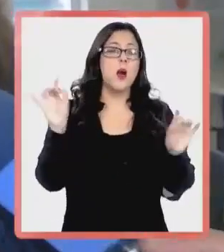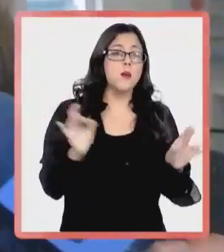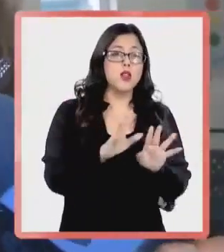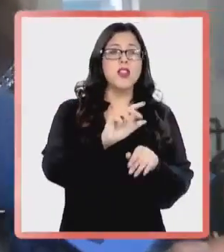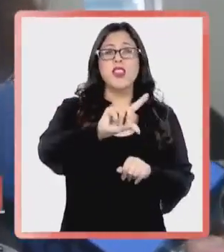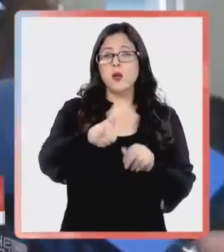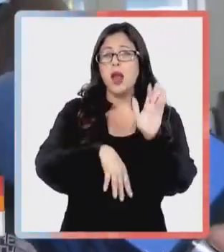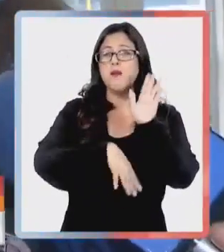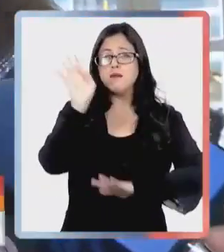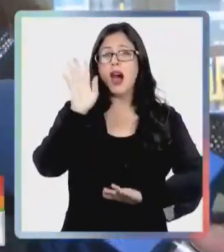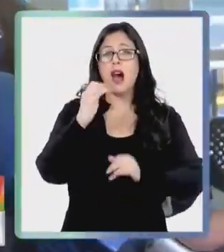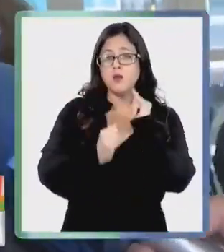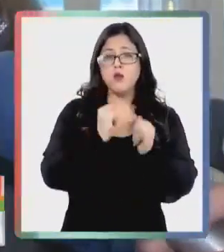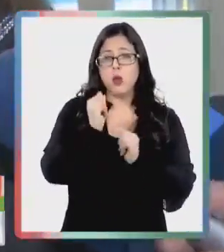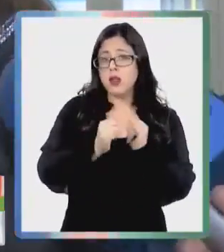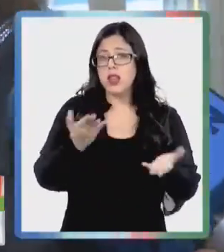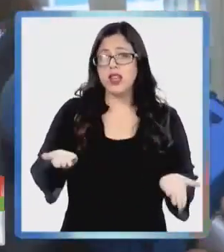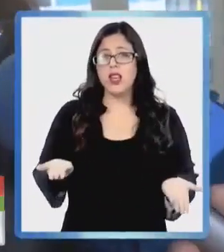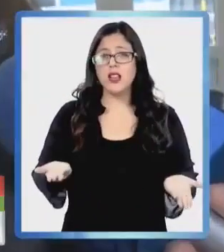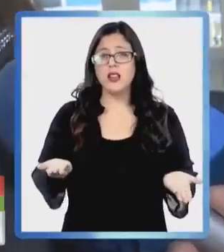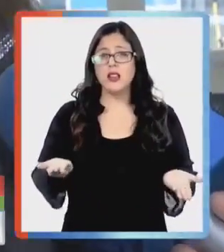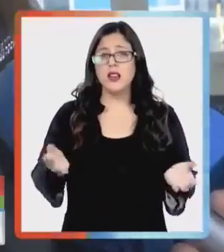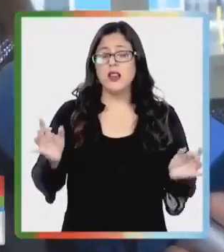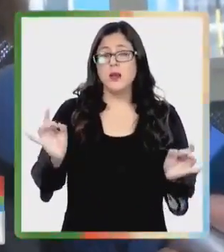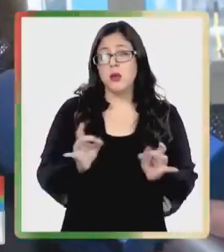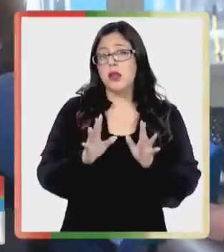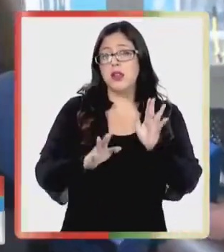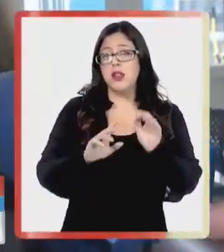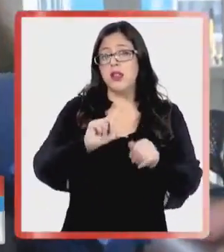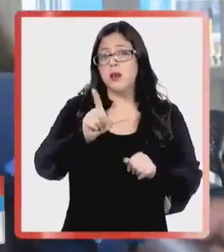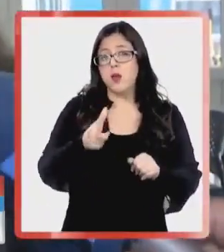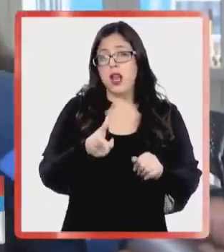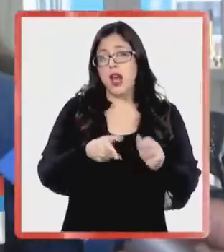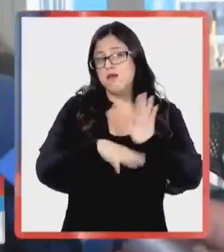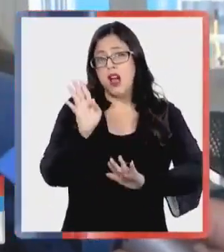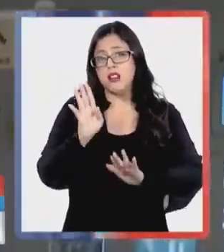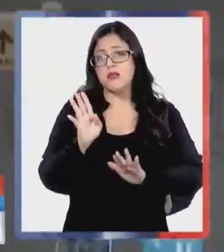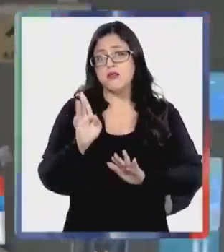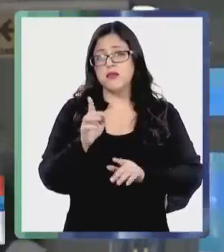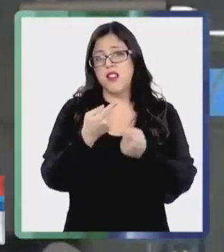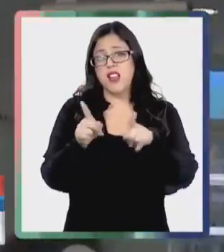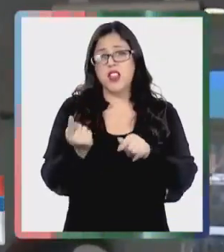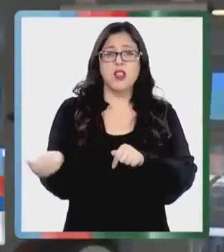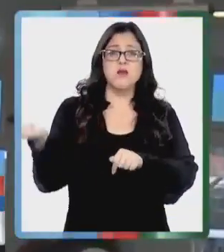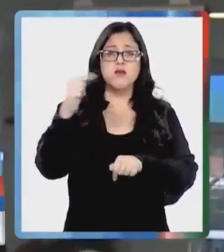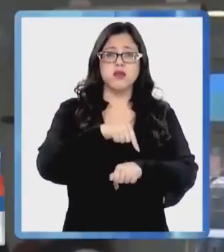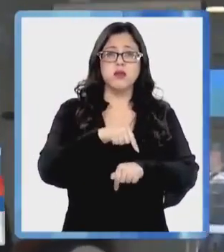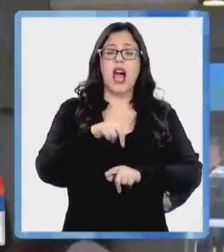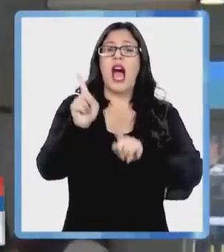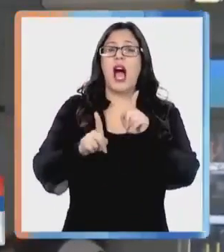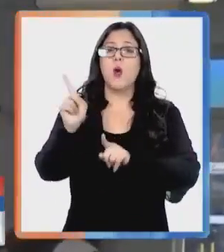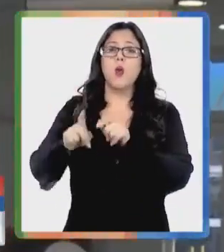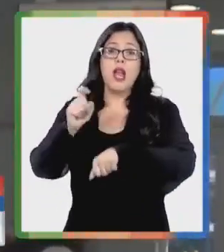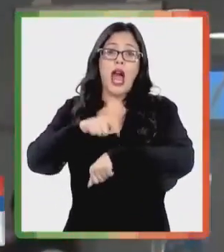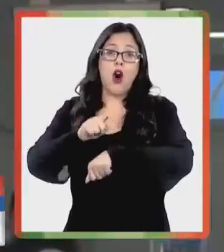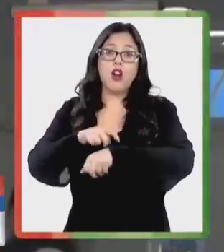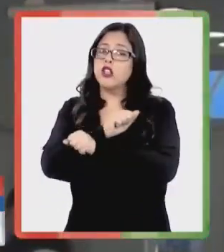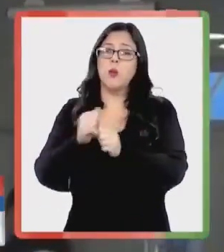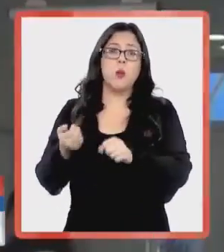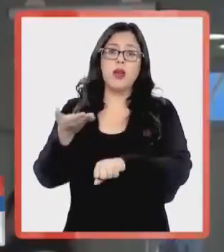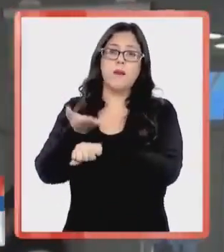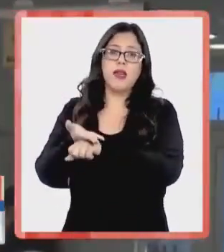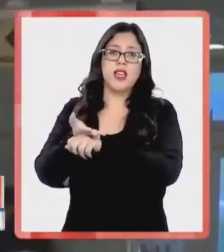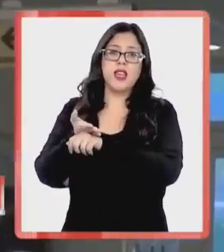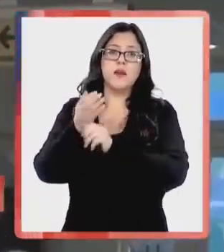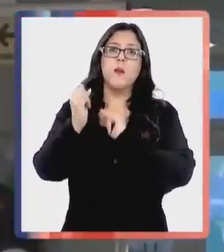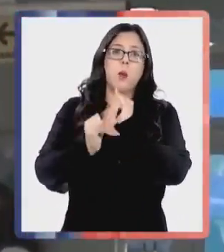por internet. Se podría demorar más que venir a hacer la fila. Hay algunas horas que no se pueden pedir todavía, entonces hay que